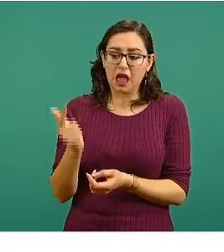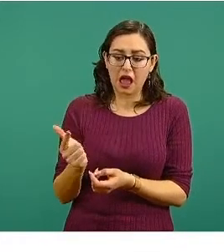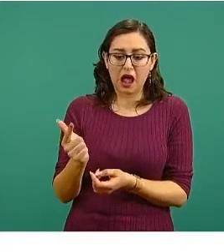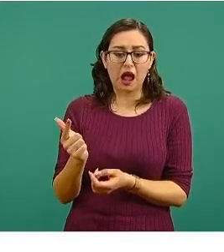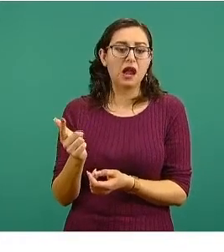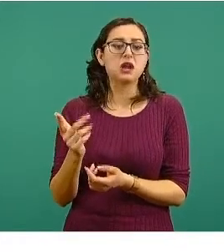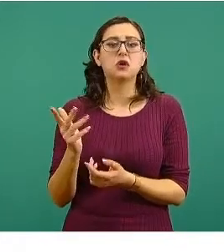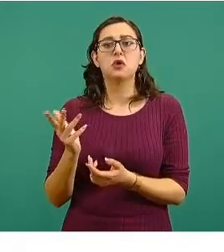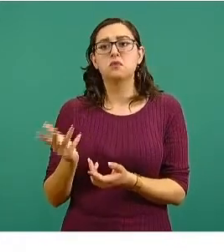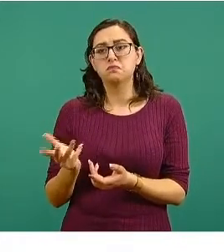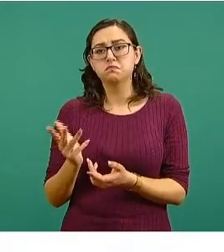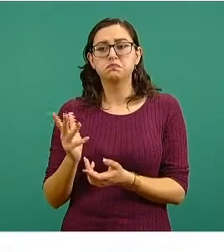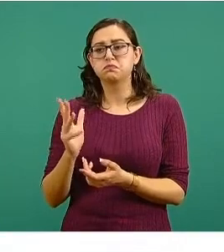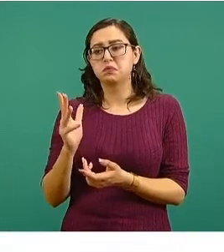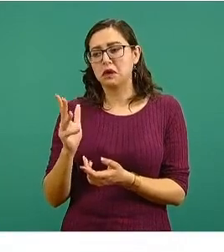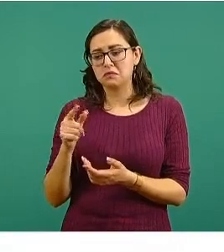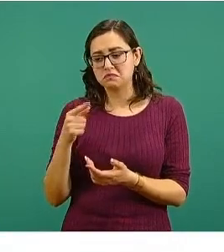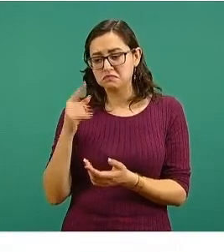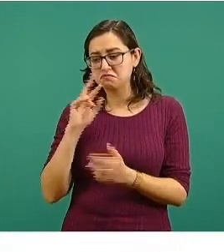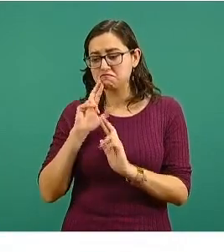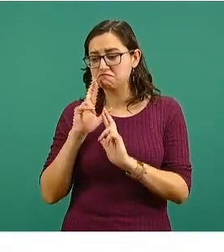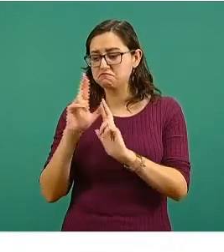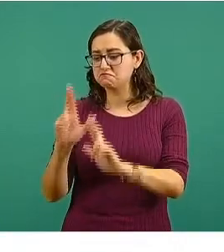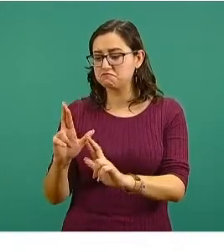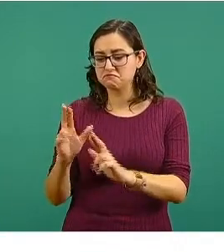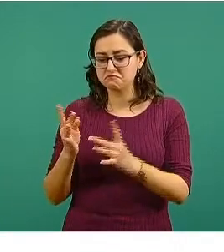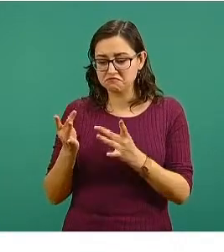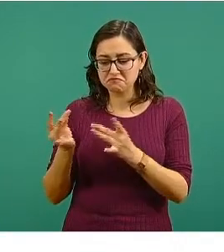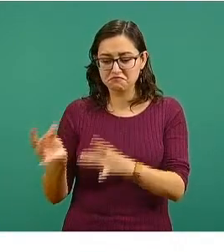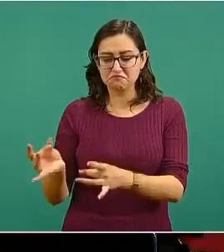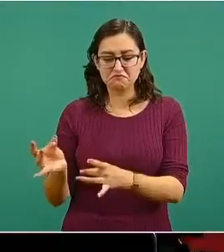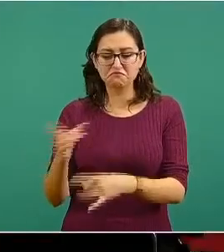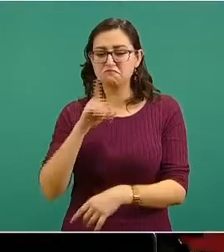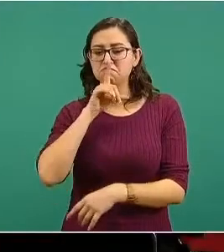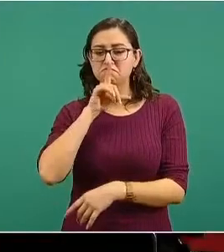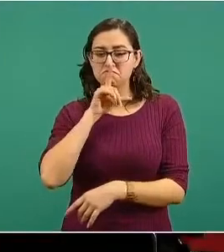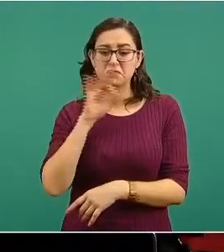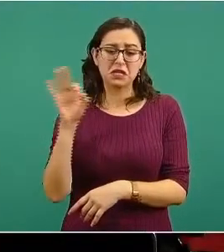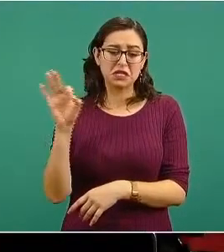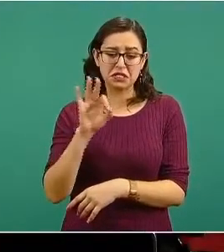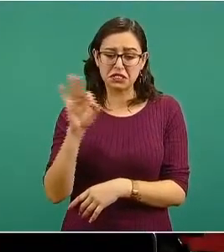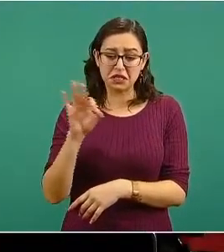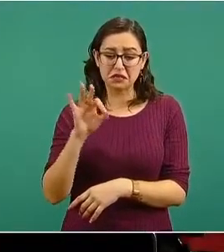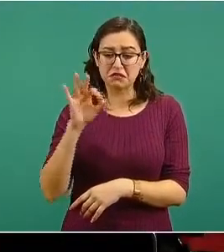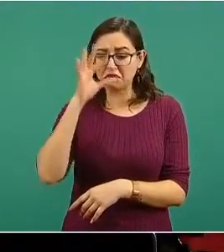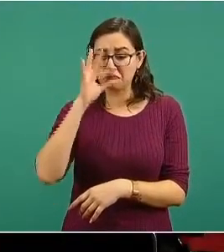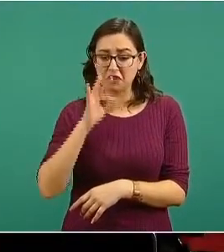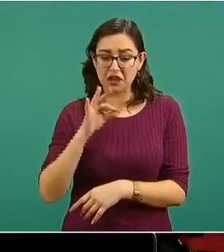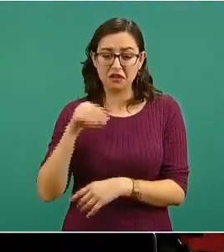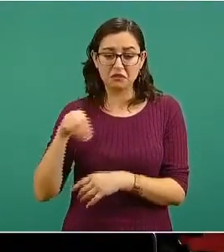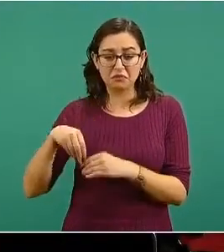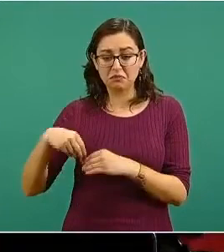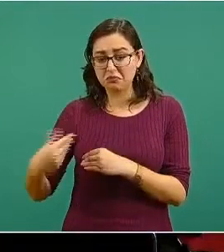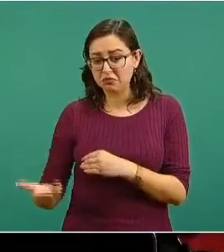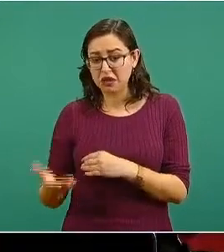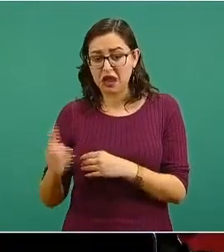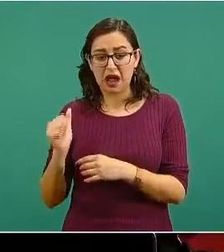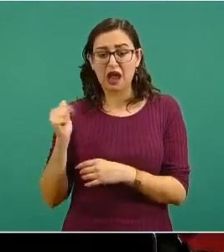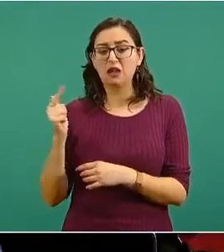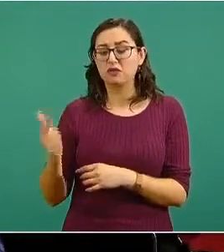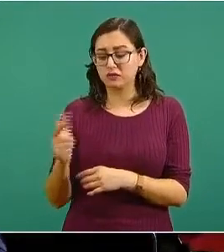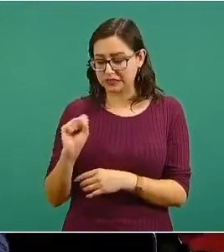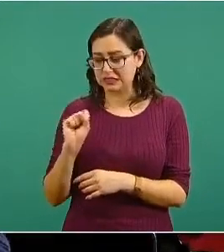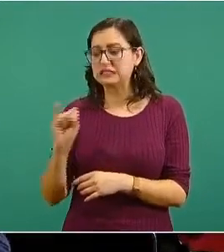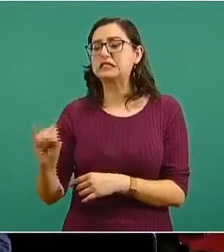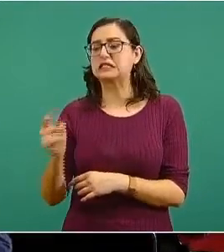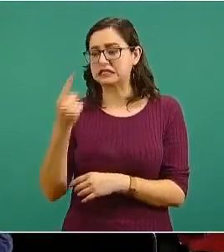el laboratorio de acuerdo a los estándares de calidad, se haya derramado, se haya registrado como tomada,